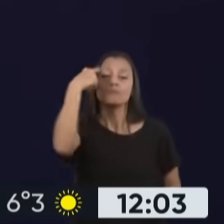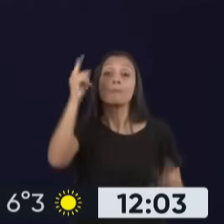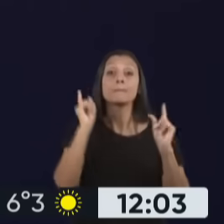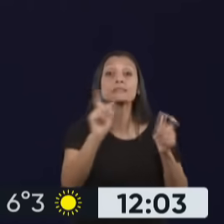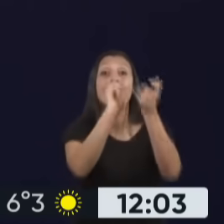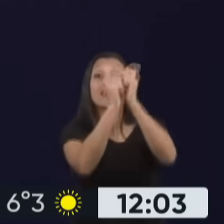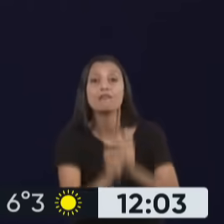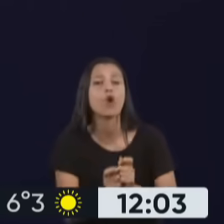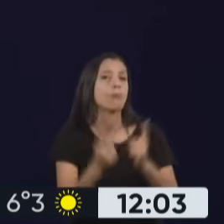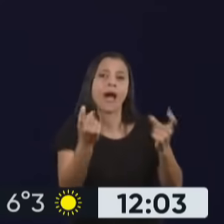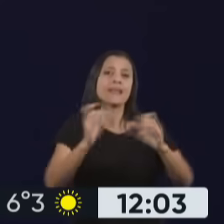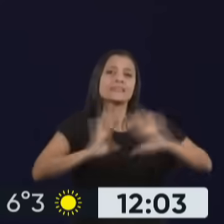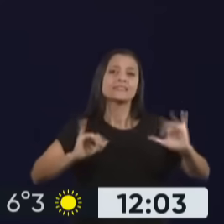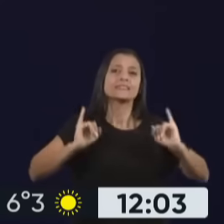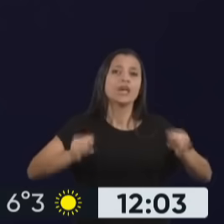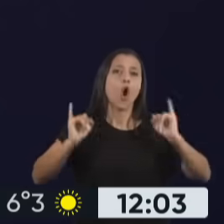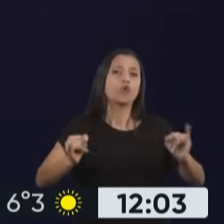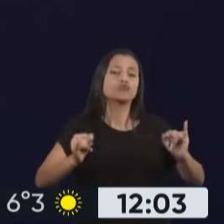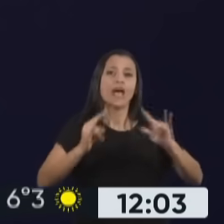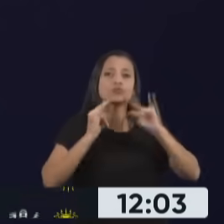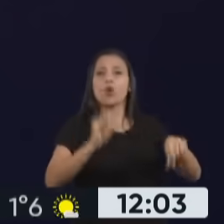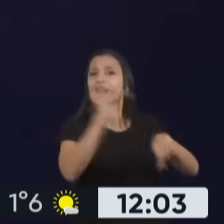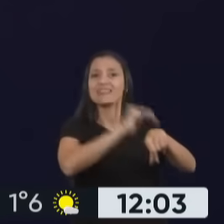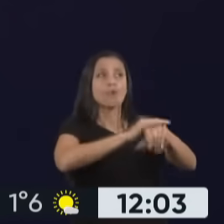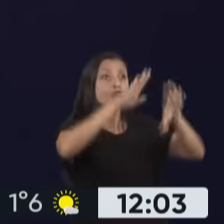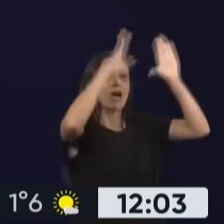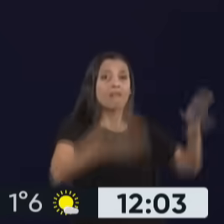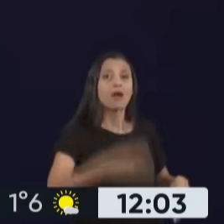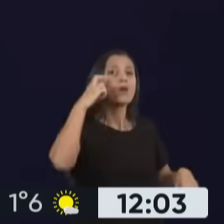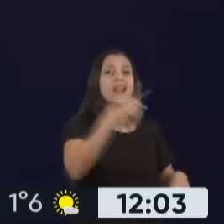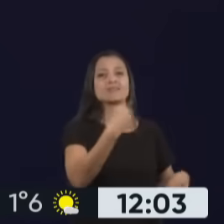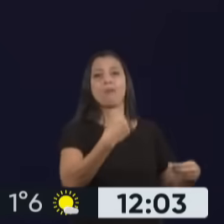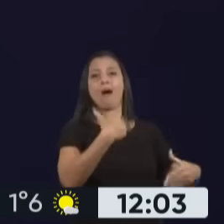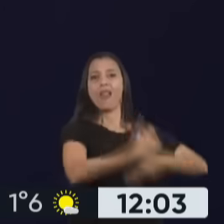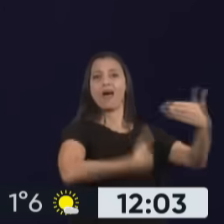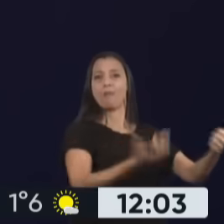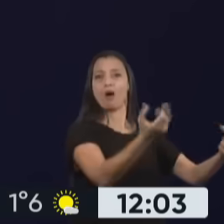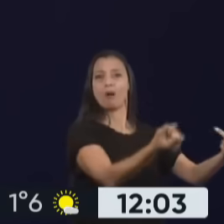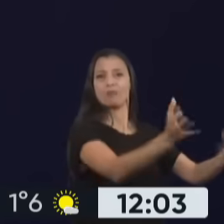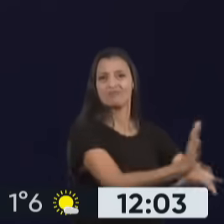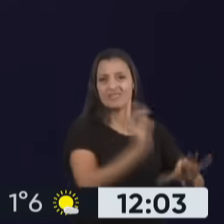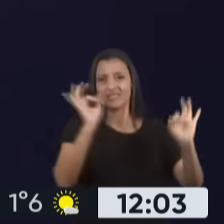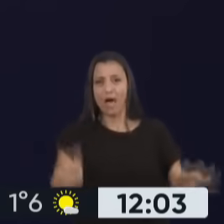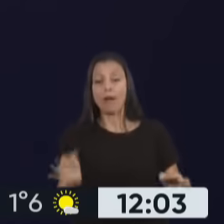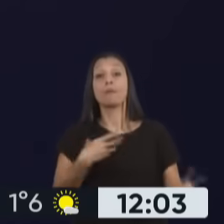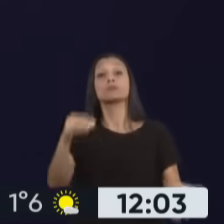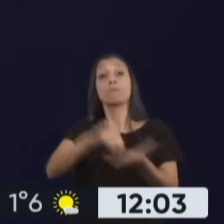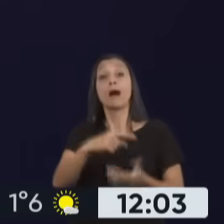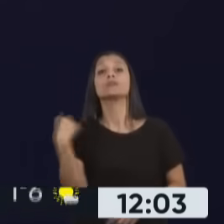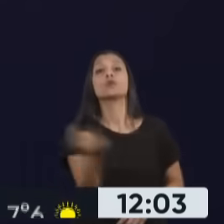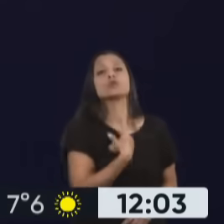reformas necesitan músculo legislativo para llevarlas adelante y también entendemos que es